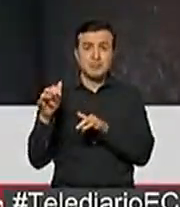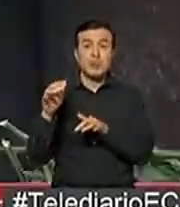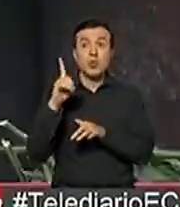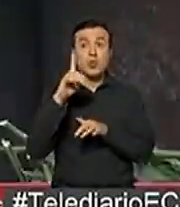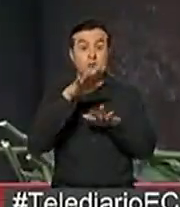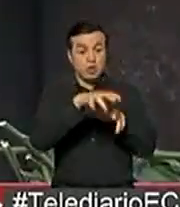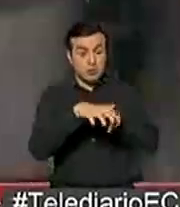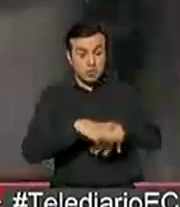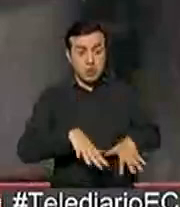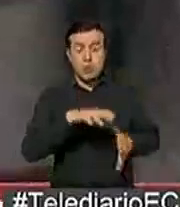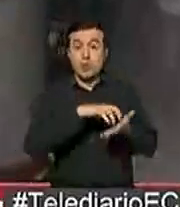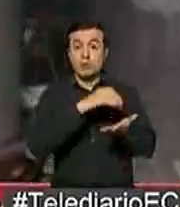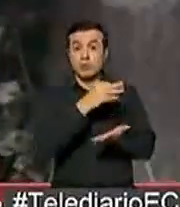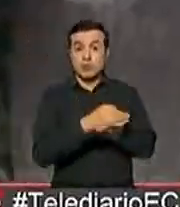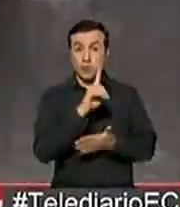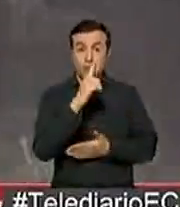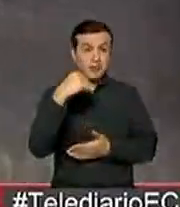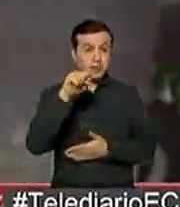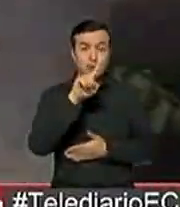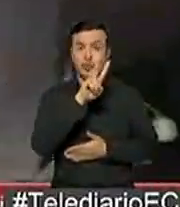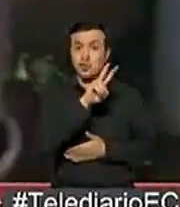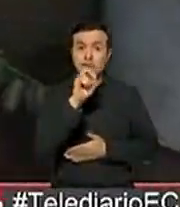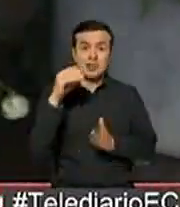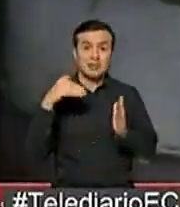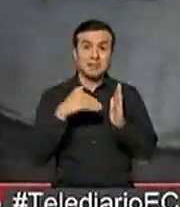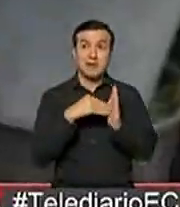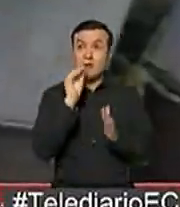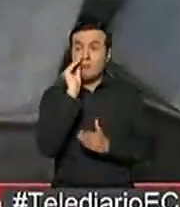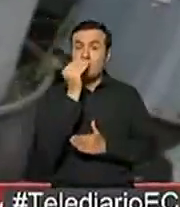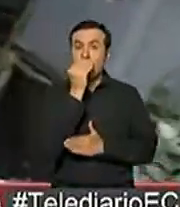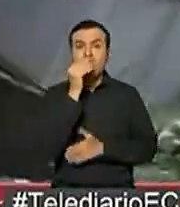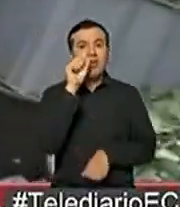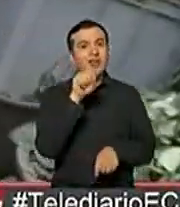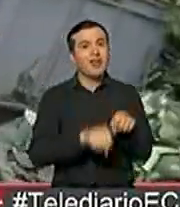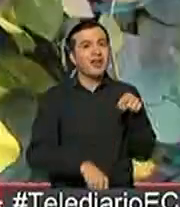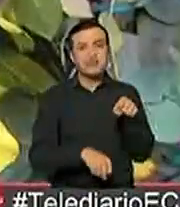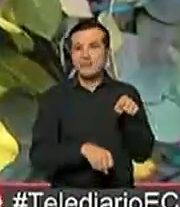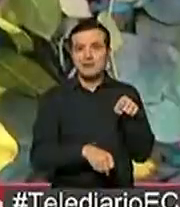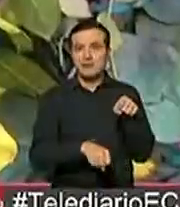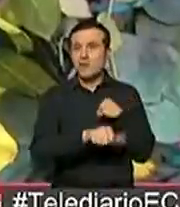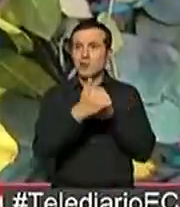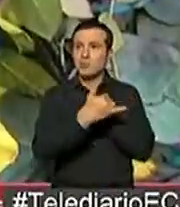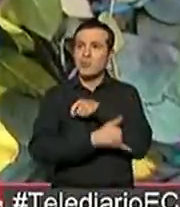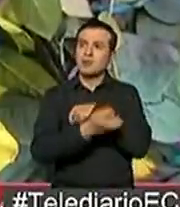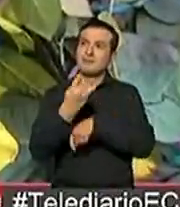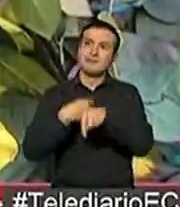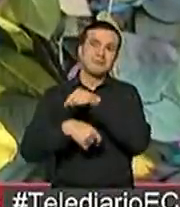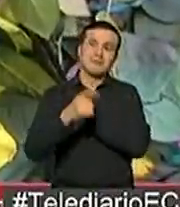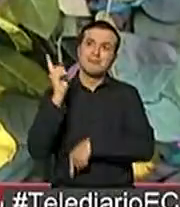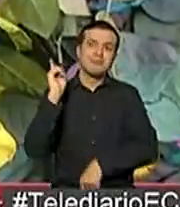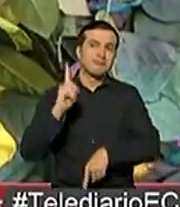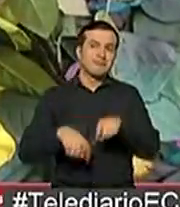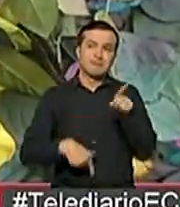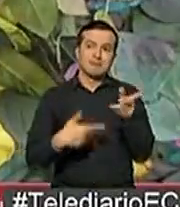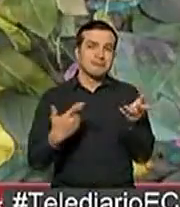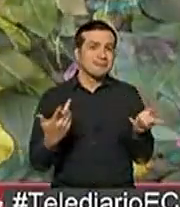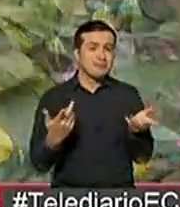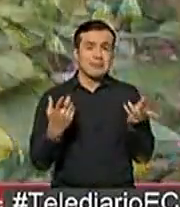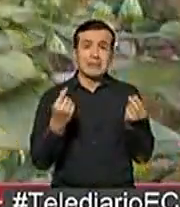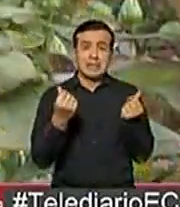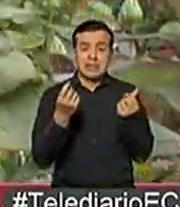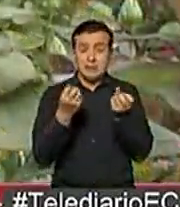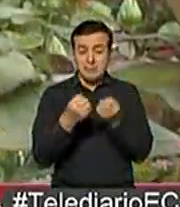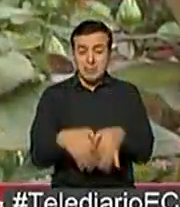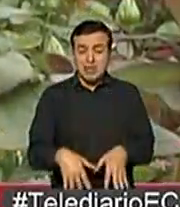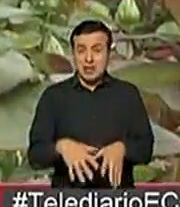una finca en cotopaxi 1.200.000 flores se convirtieron en abono y no pudieron salir a los mercados internacionales la pérdida